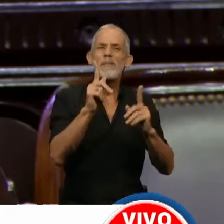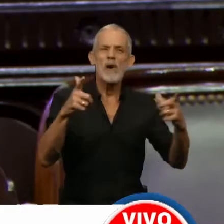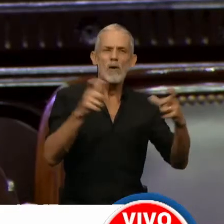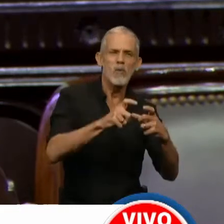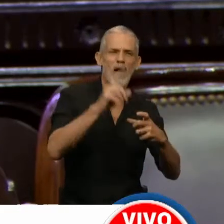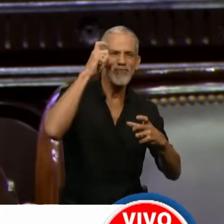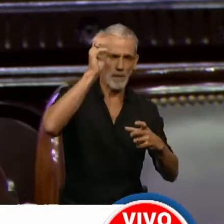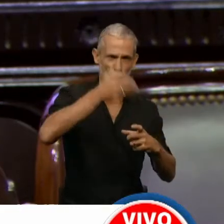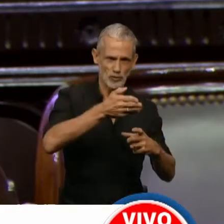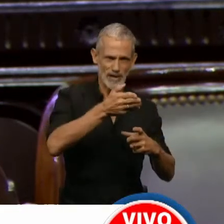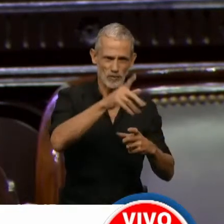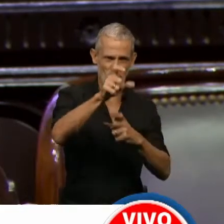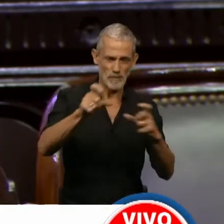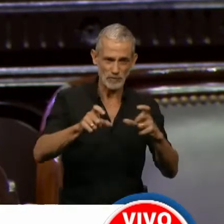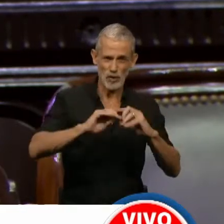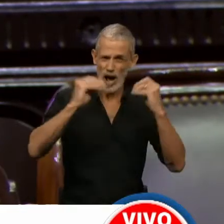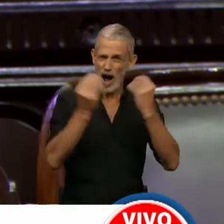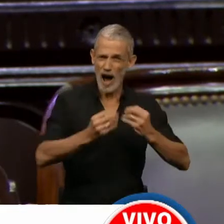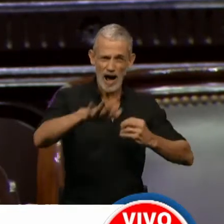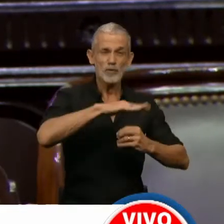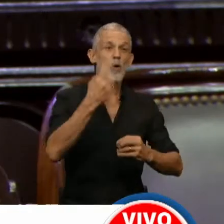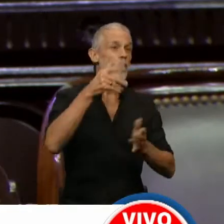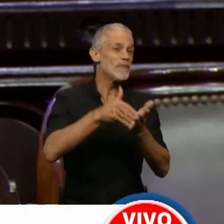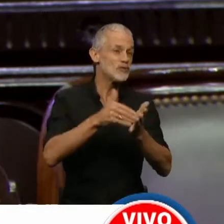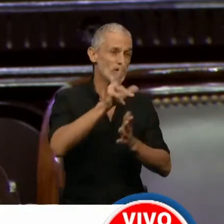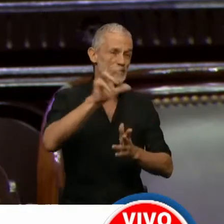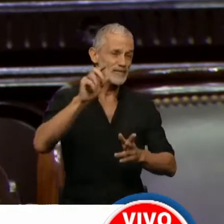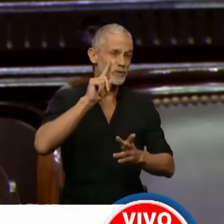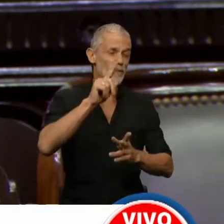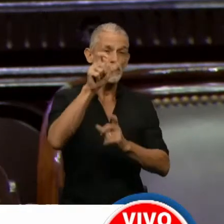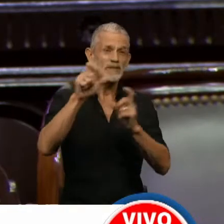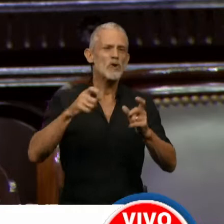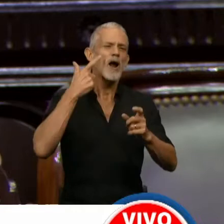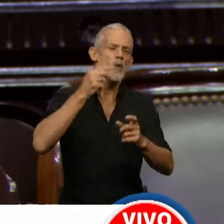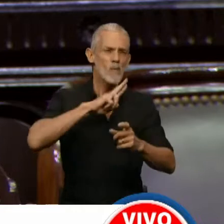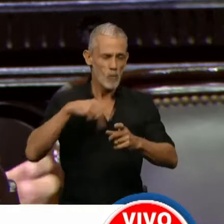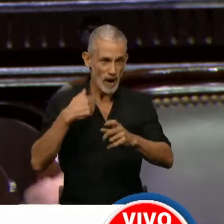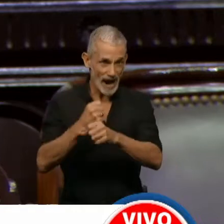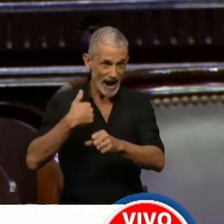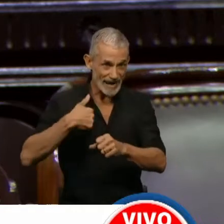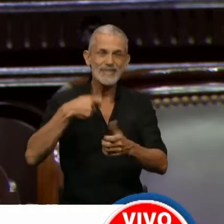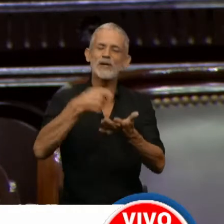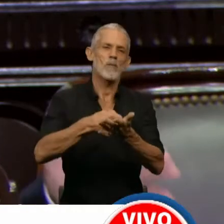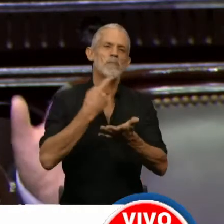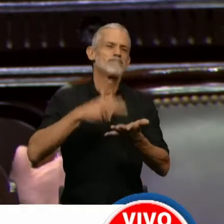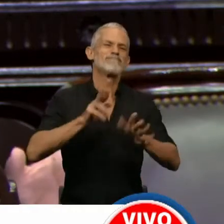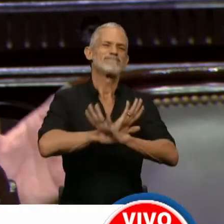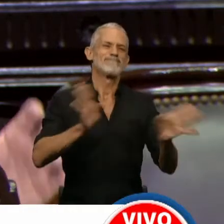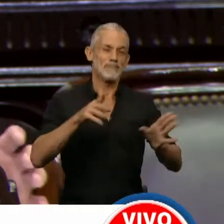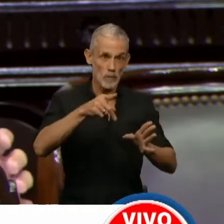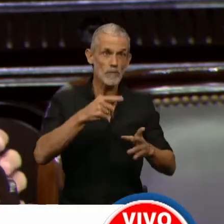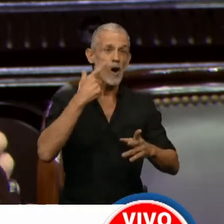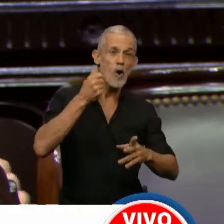volver y hacer que 1.300.000 argentinas y argentinos dejen de pagar este impuesto.